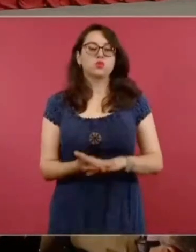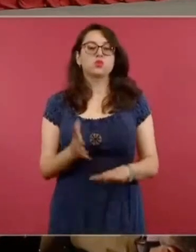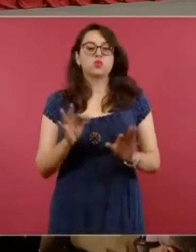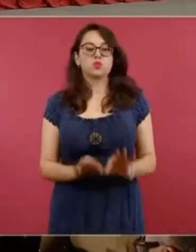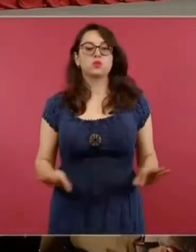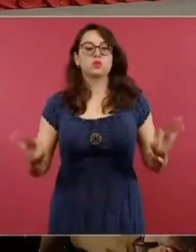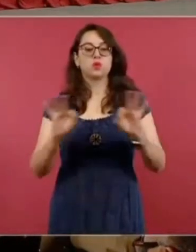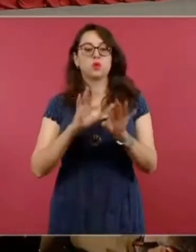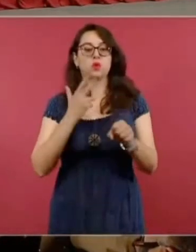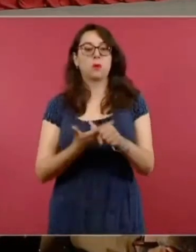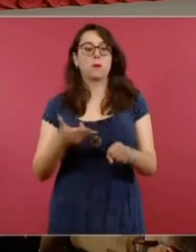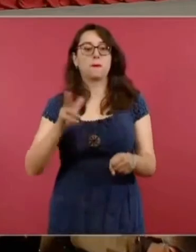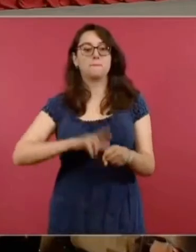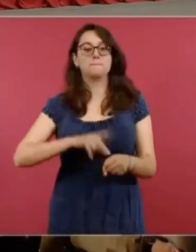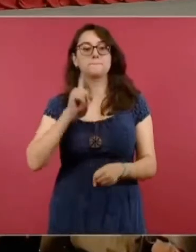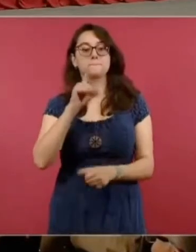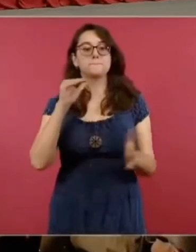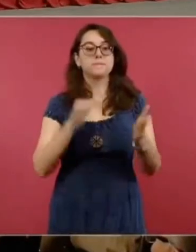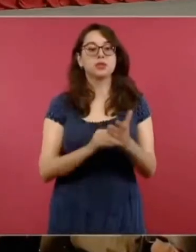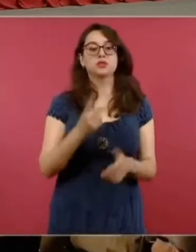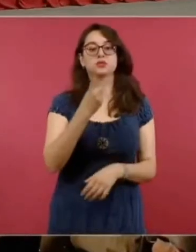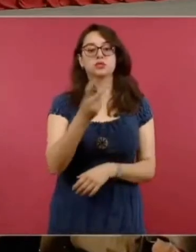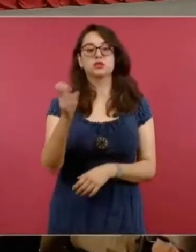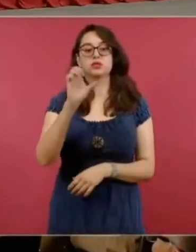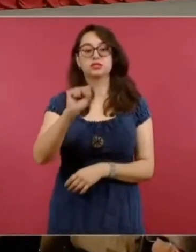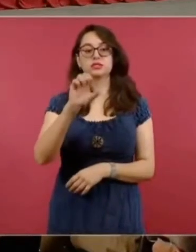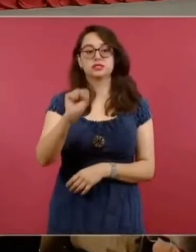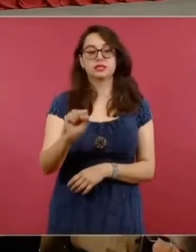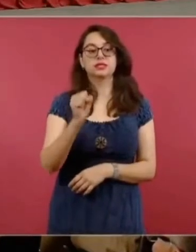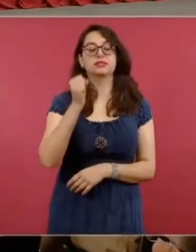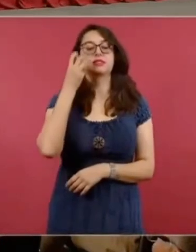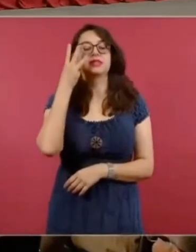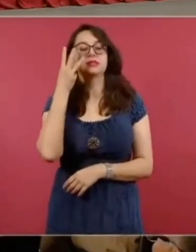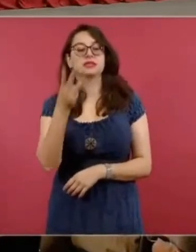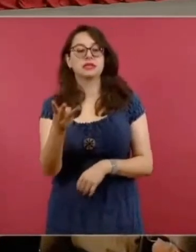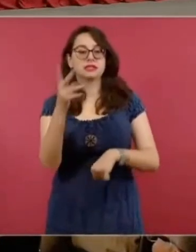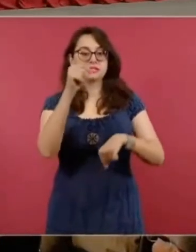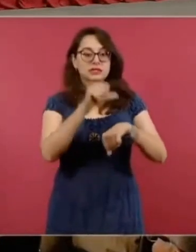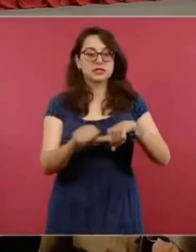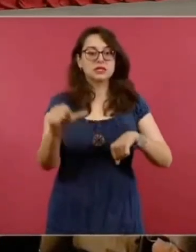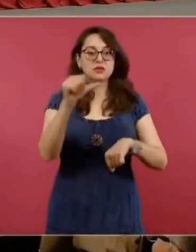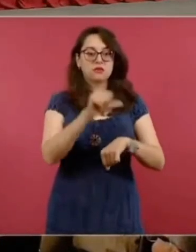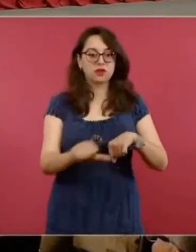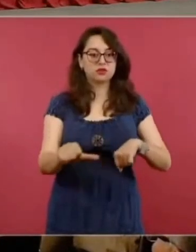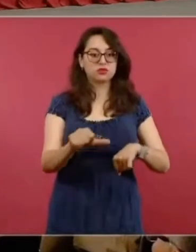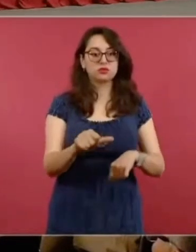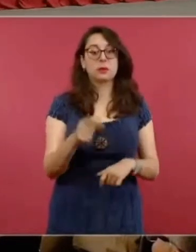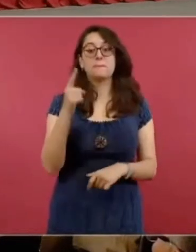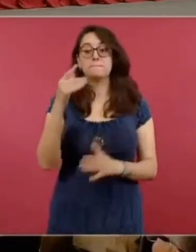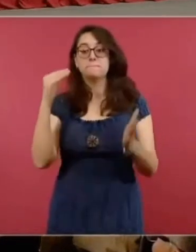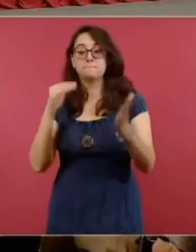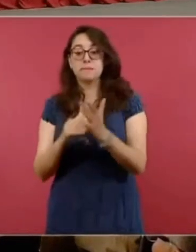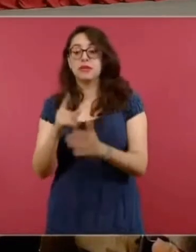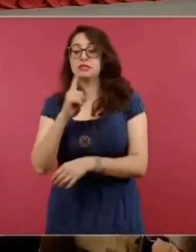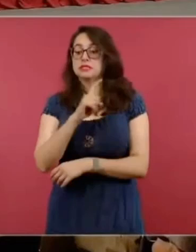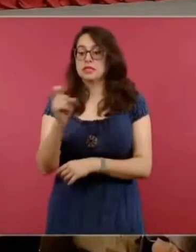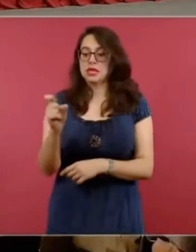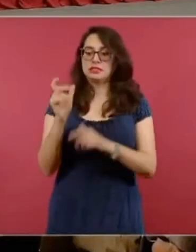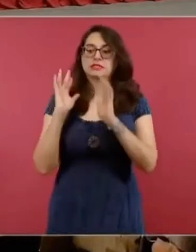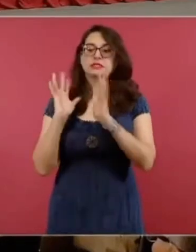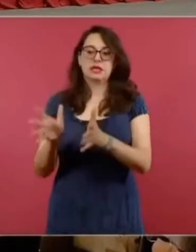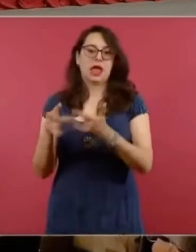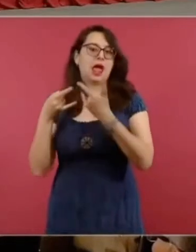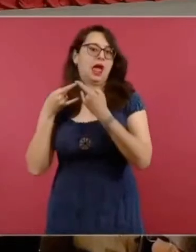hay 1,263 quirófanos y fueron rehabilitados 1,100. Insisto, muchos de estos quirófanos no estaban